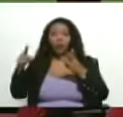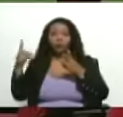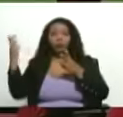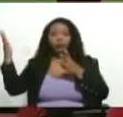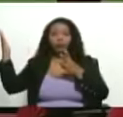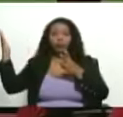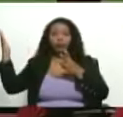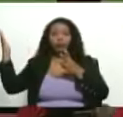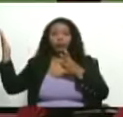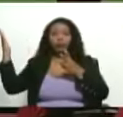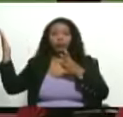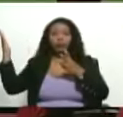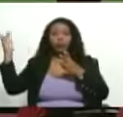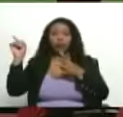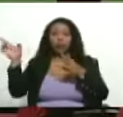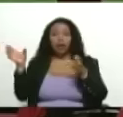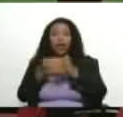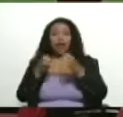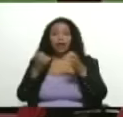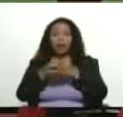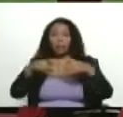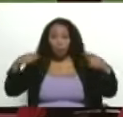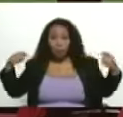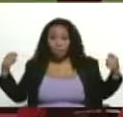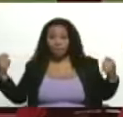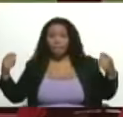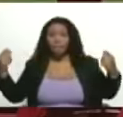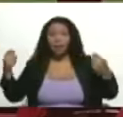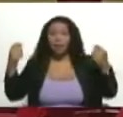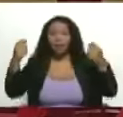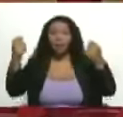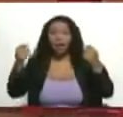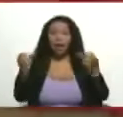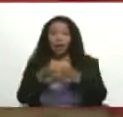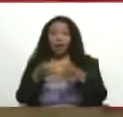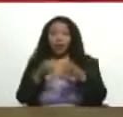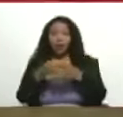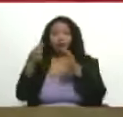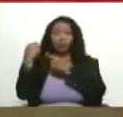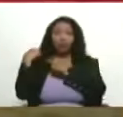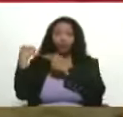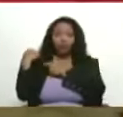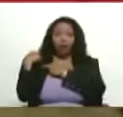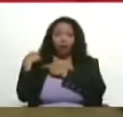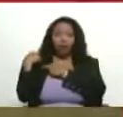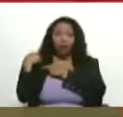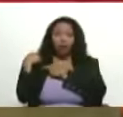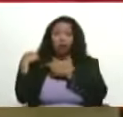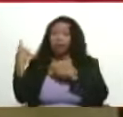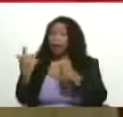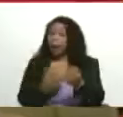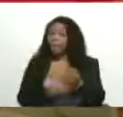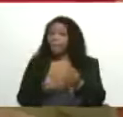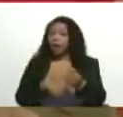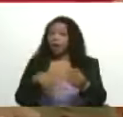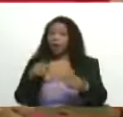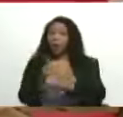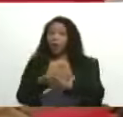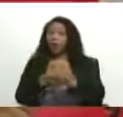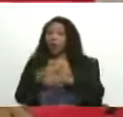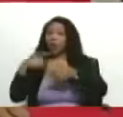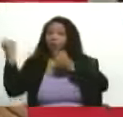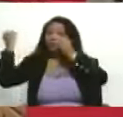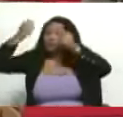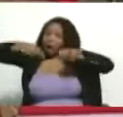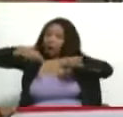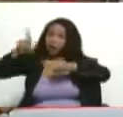equipo promotor. Ese es el equipo promotor. Y el hermano Rafael Lacaba con Robexa y el